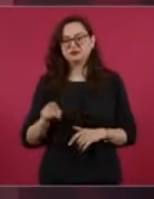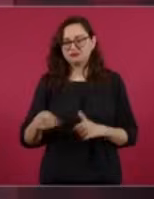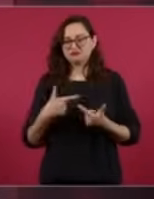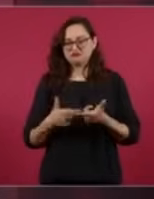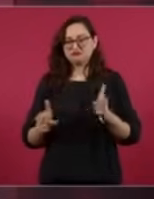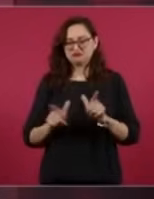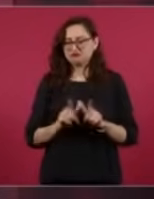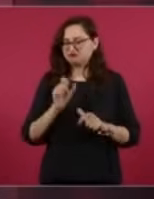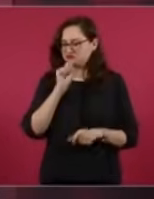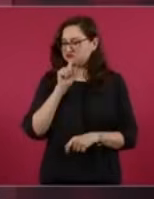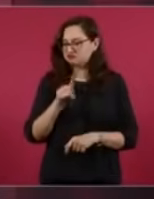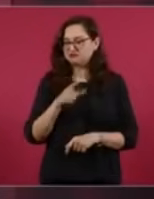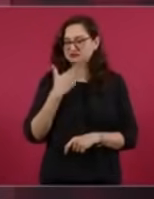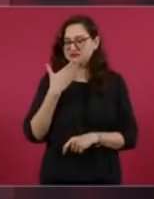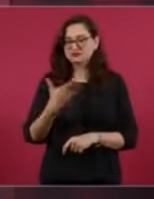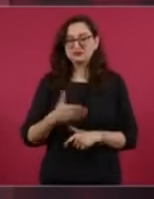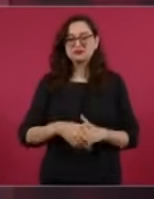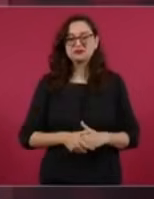Firme.